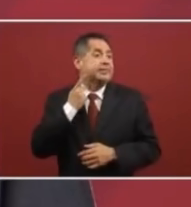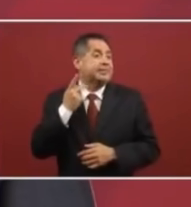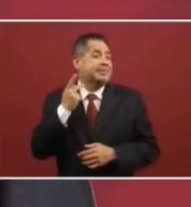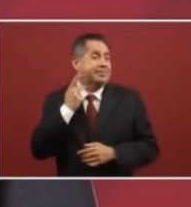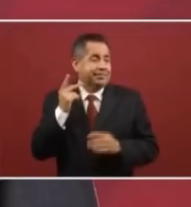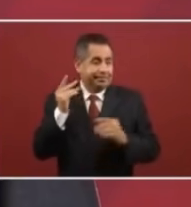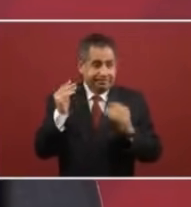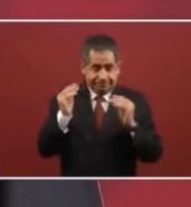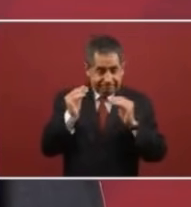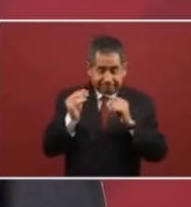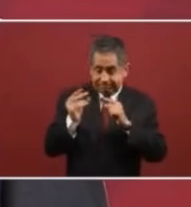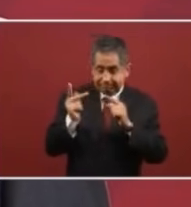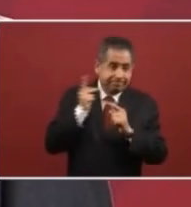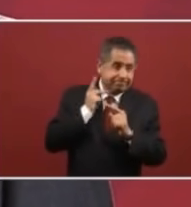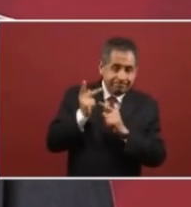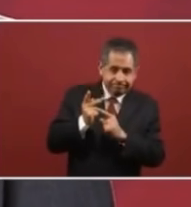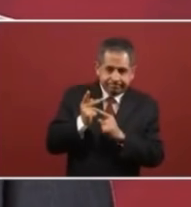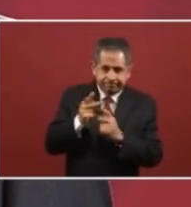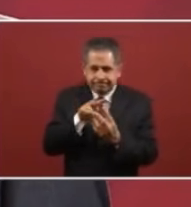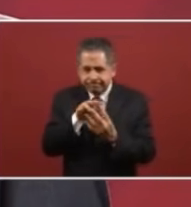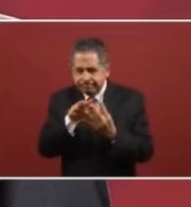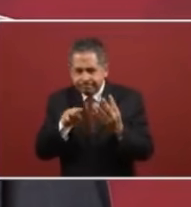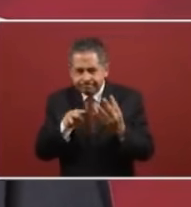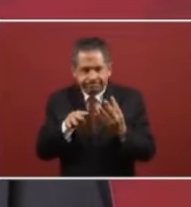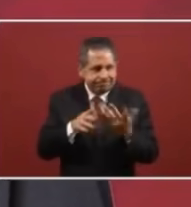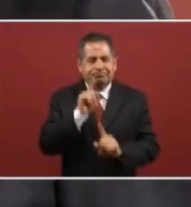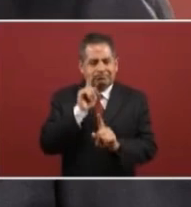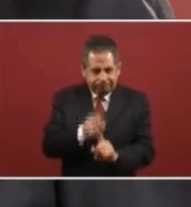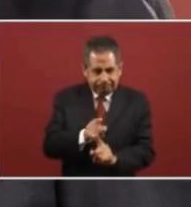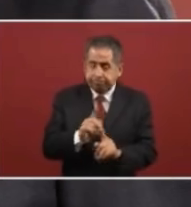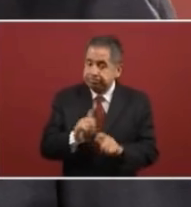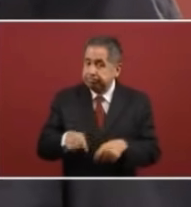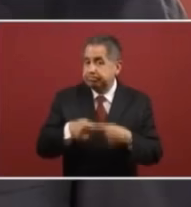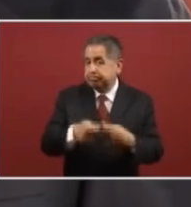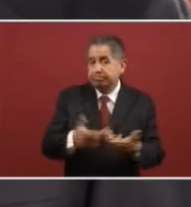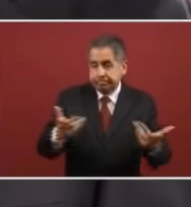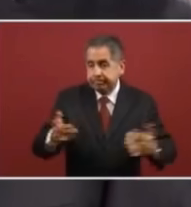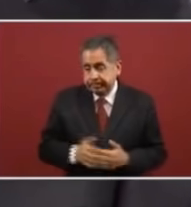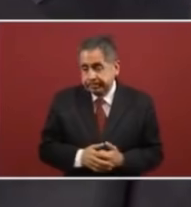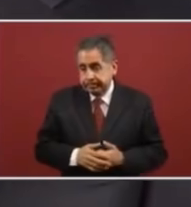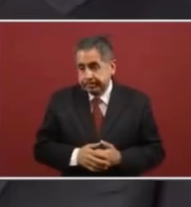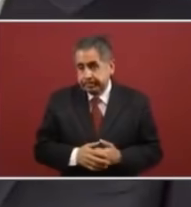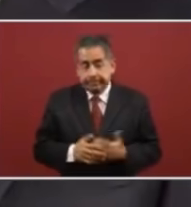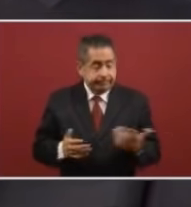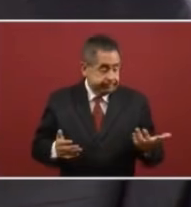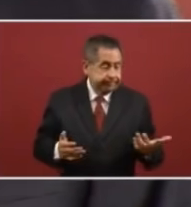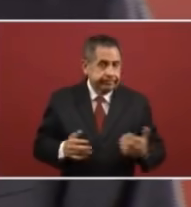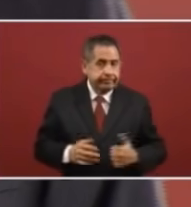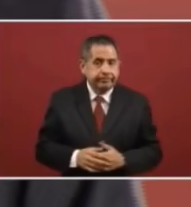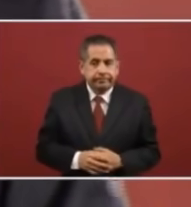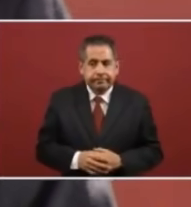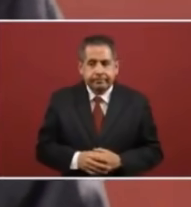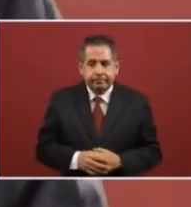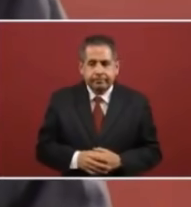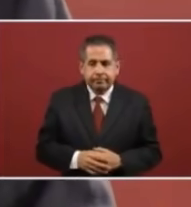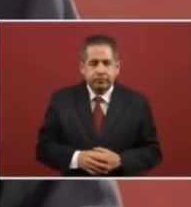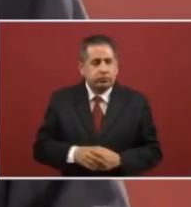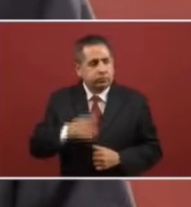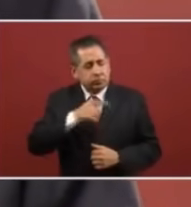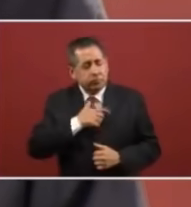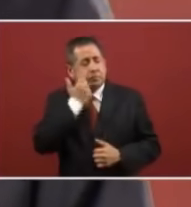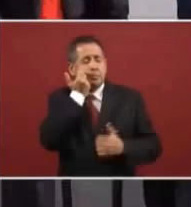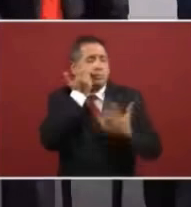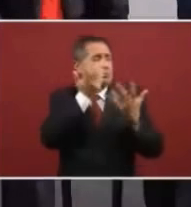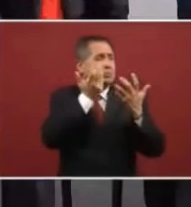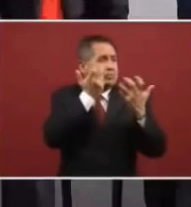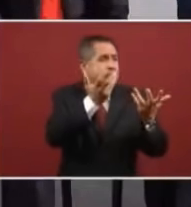cosas, es optar entre inconvenientes. Una cosa es lo deseable y otra